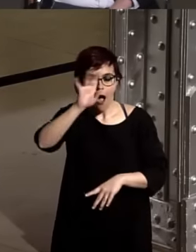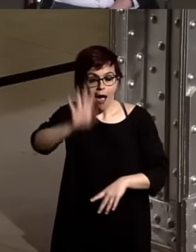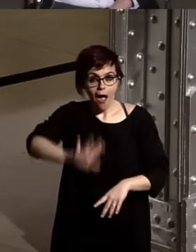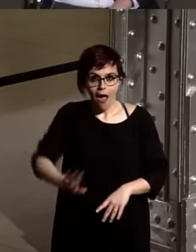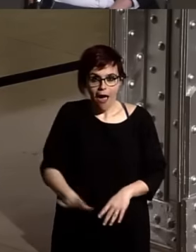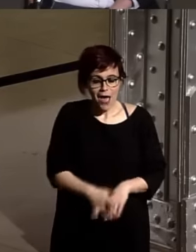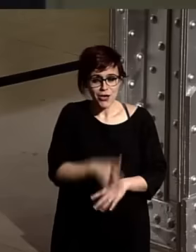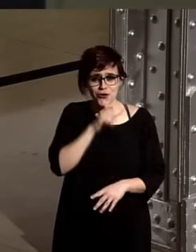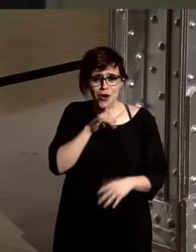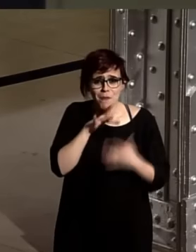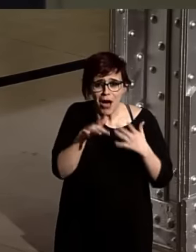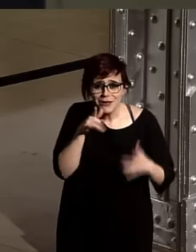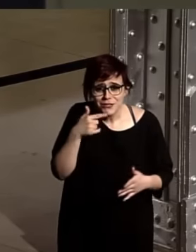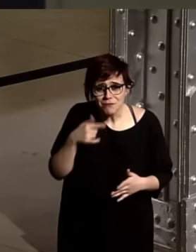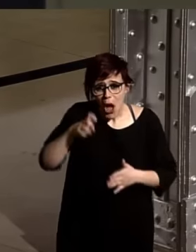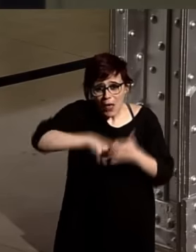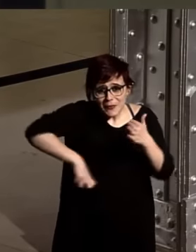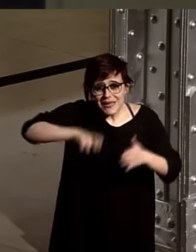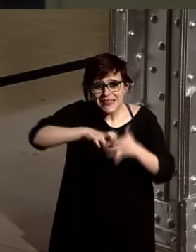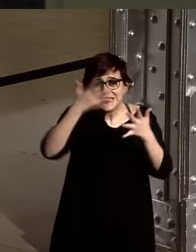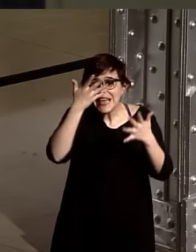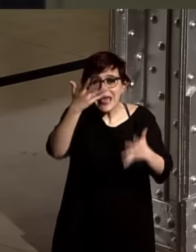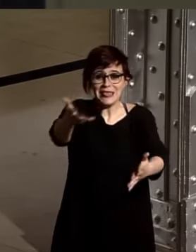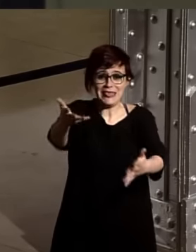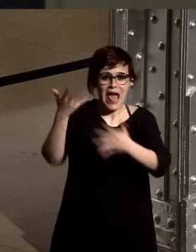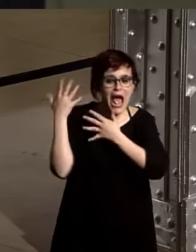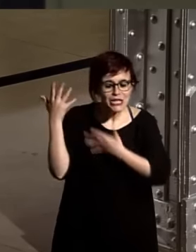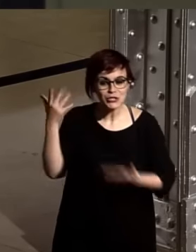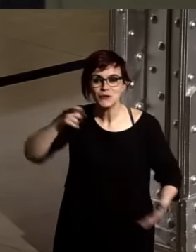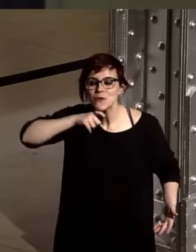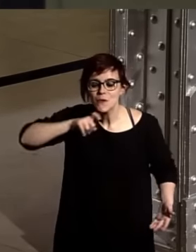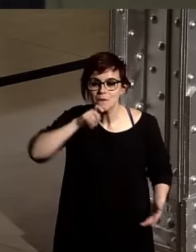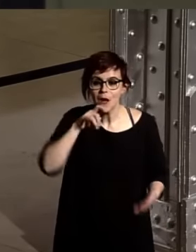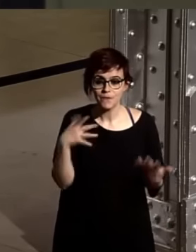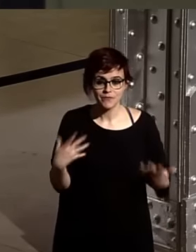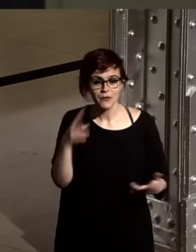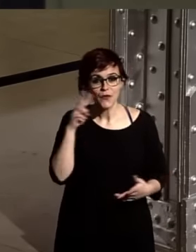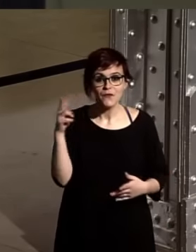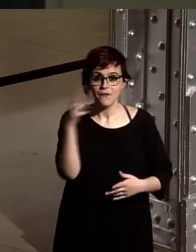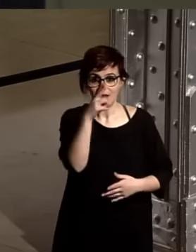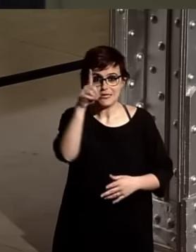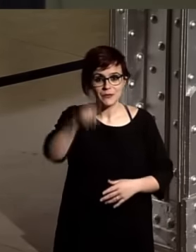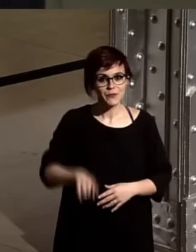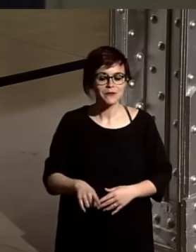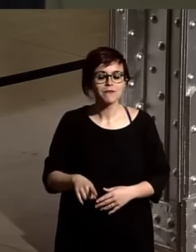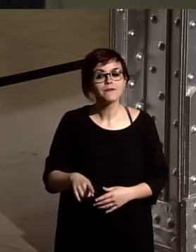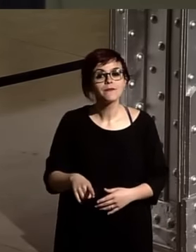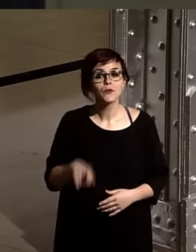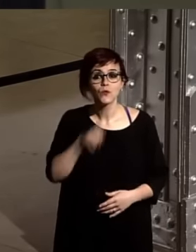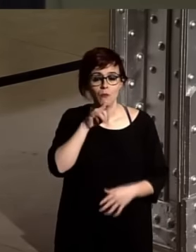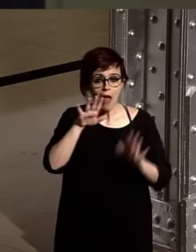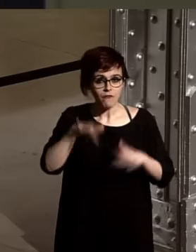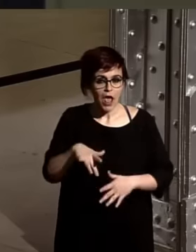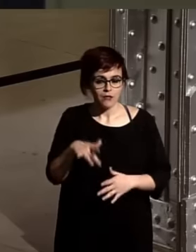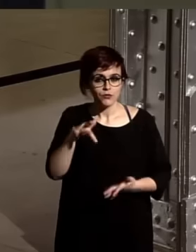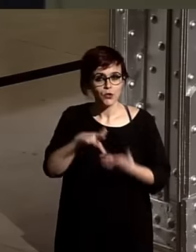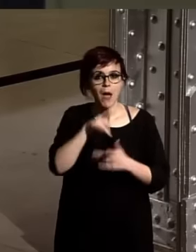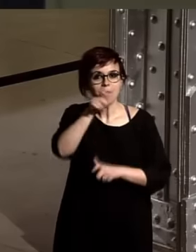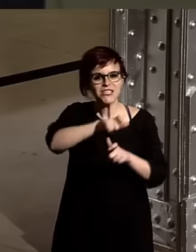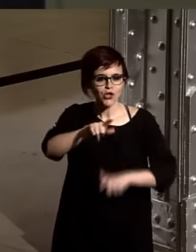esto lo desenterraron hace 10 años casi bueno vemos que al final lo que toca más al